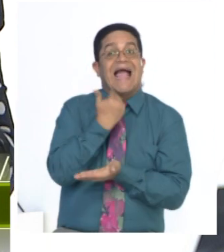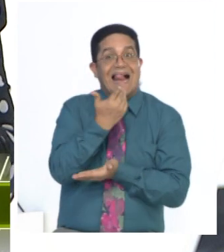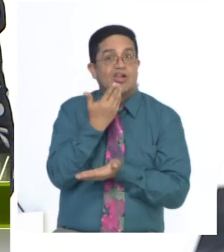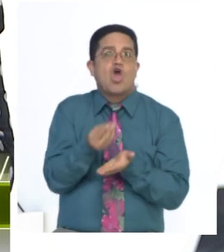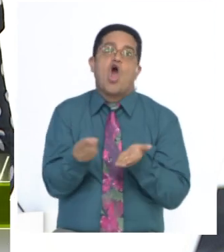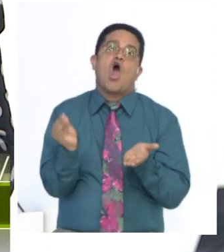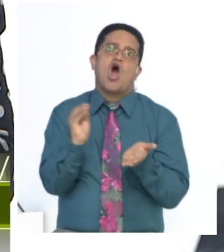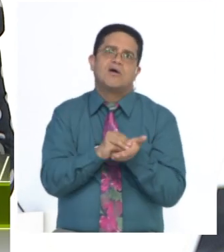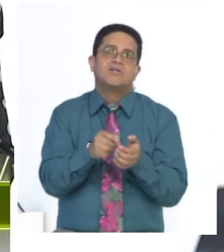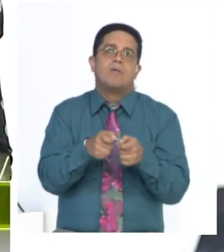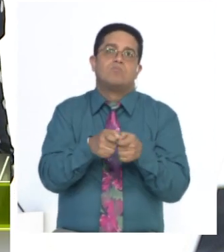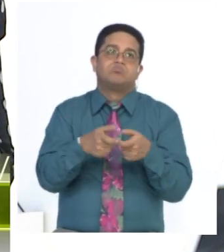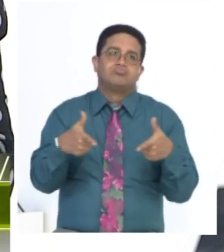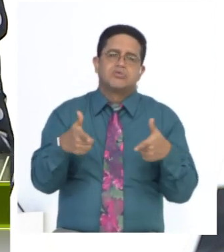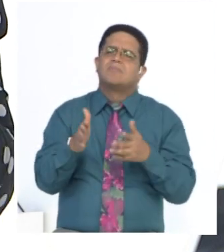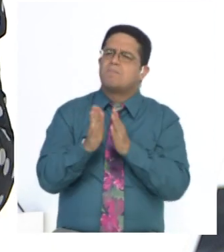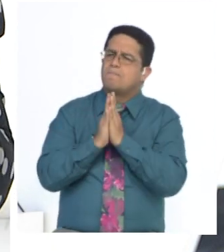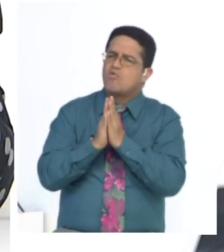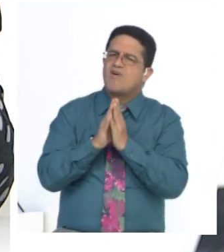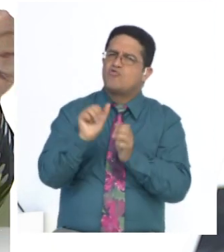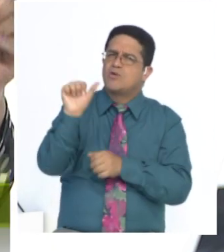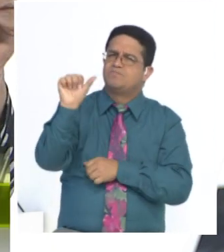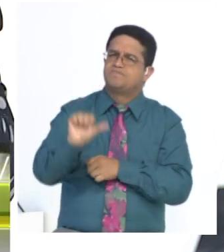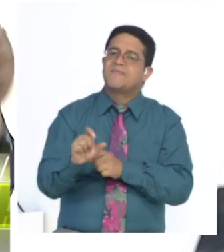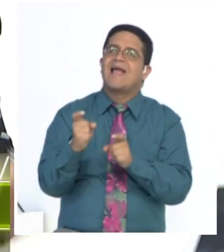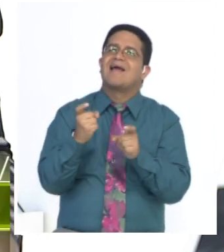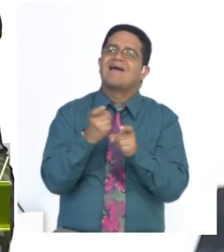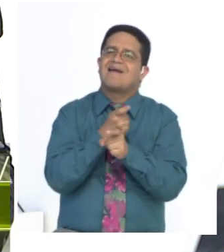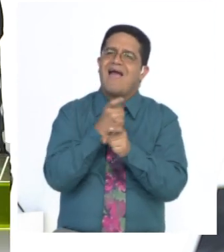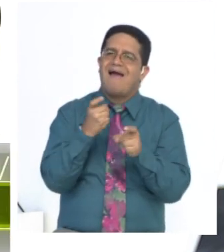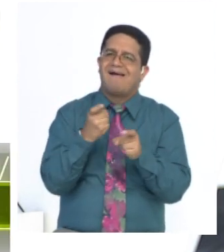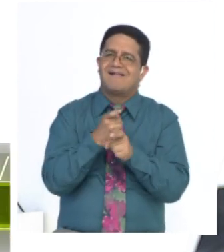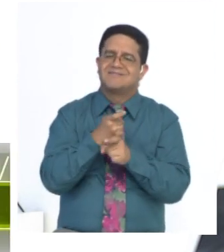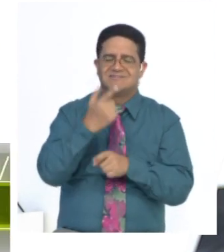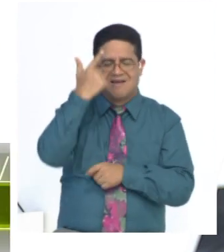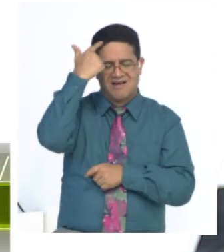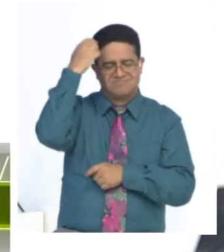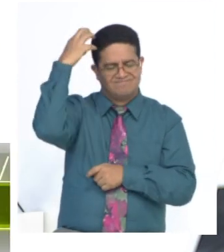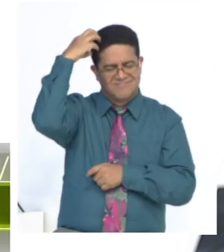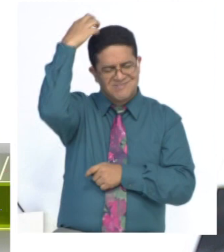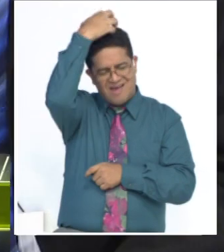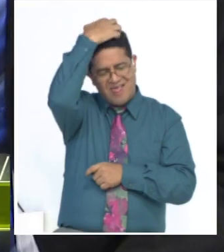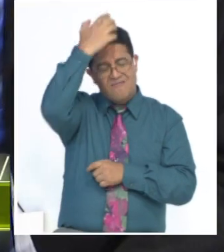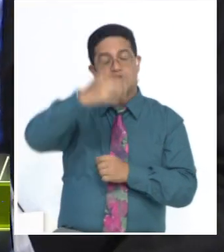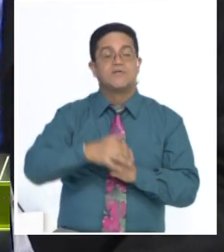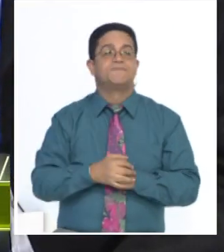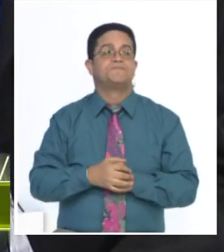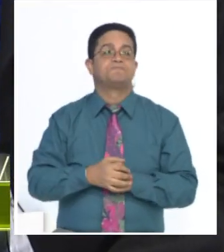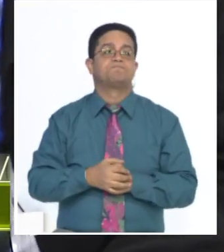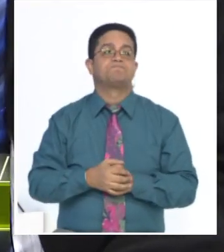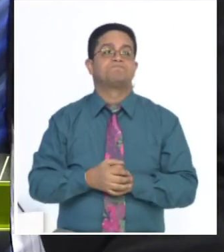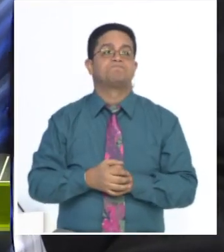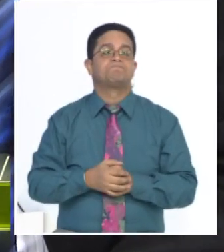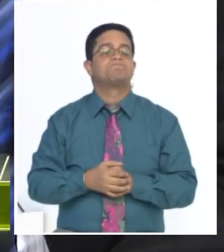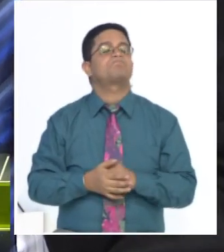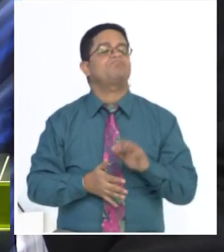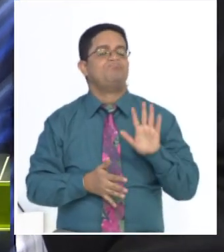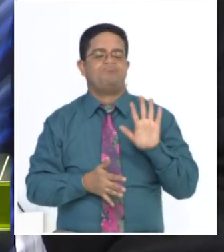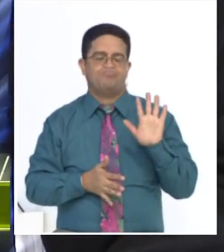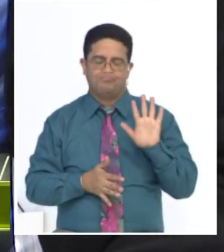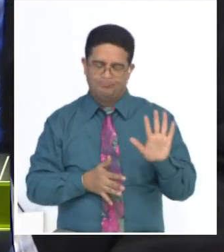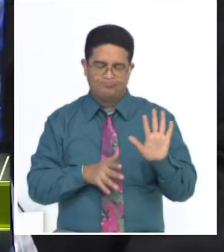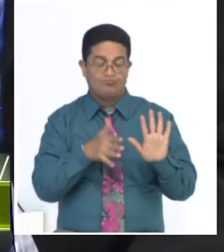el cáncer. Hablemos un poco de cáncer o tumores específicamente en el cerebro. Principalmente hablando de esta intervención